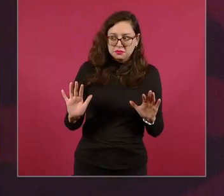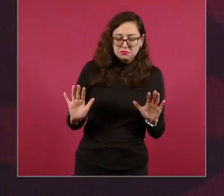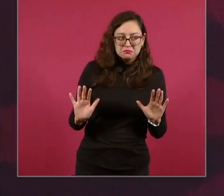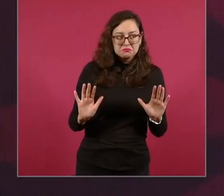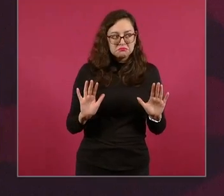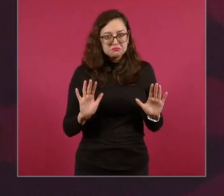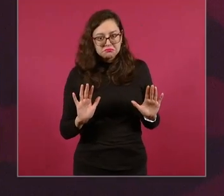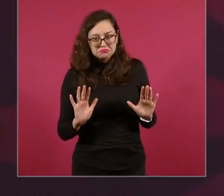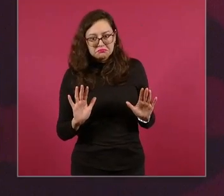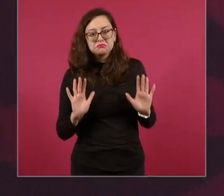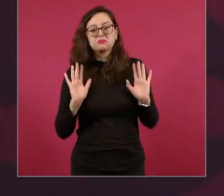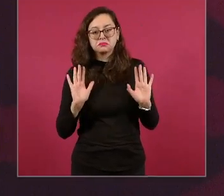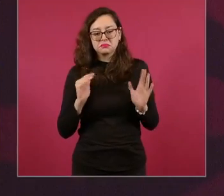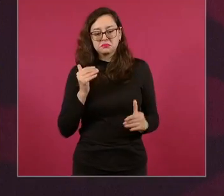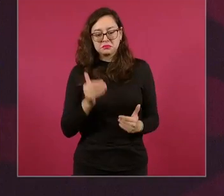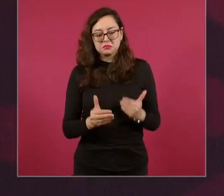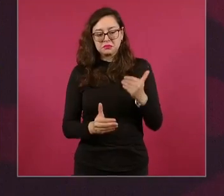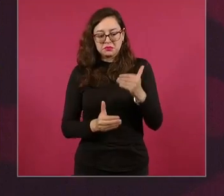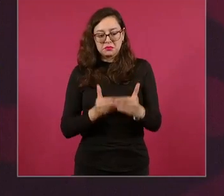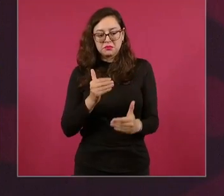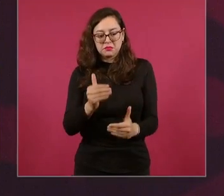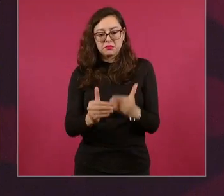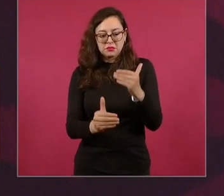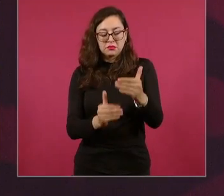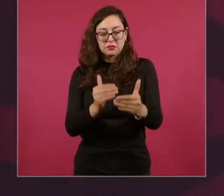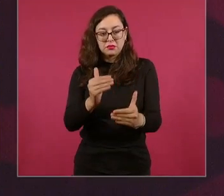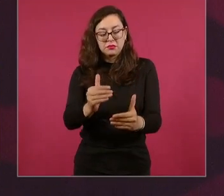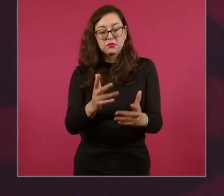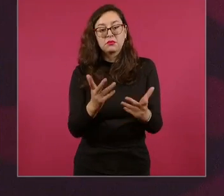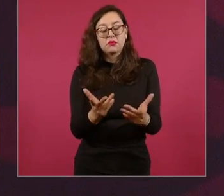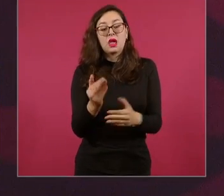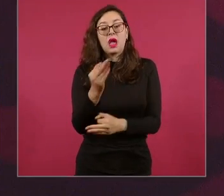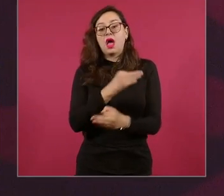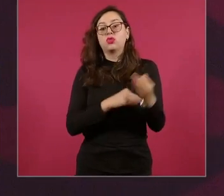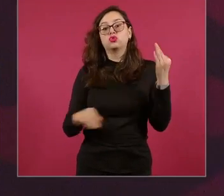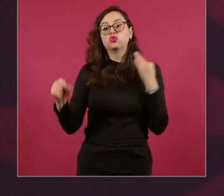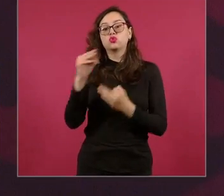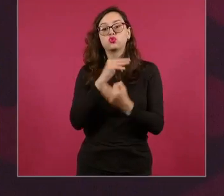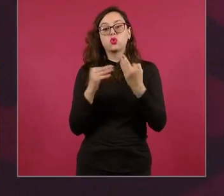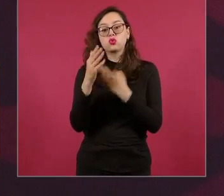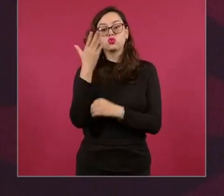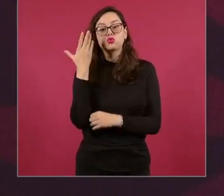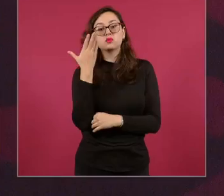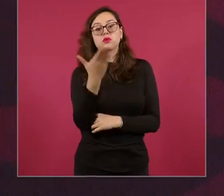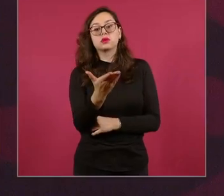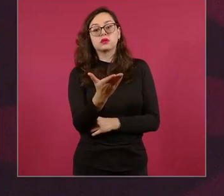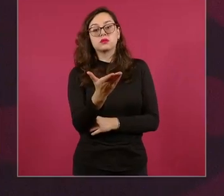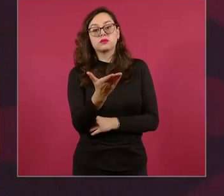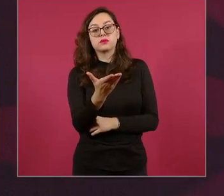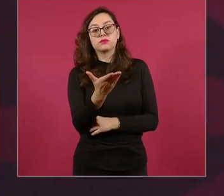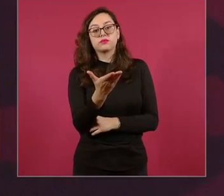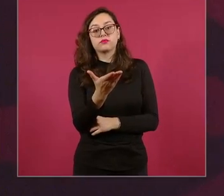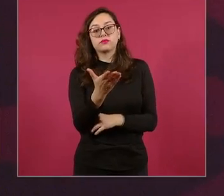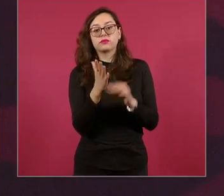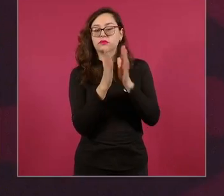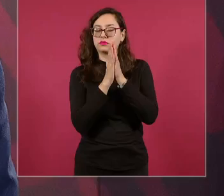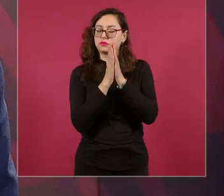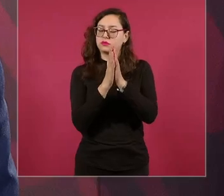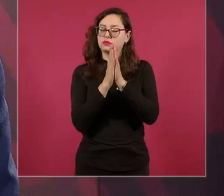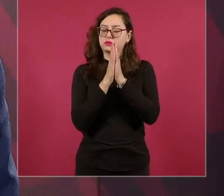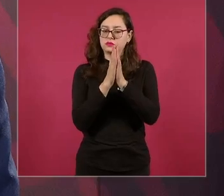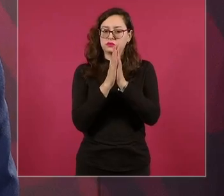y pedirles a todos pues que actúen